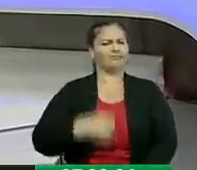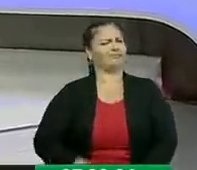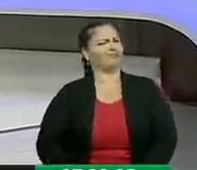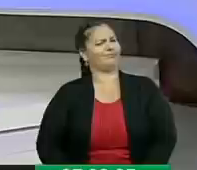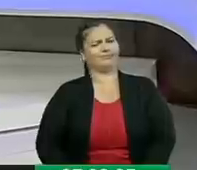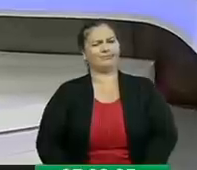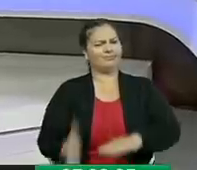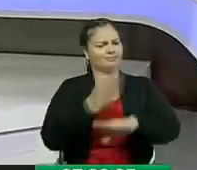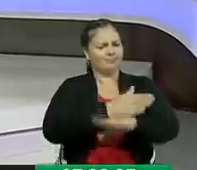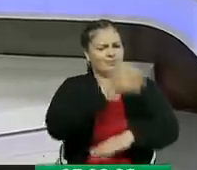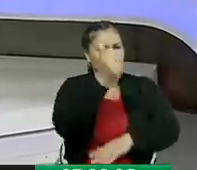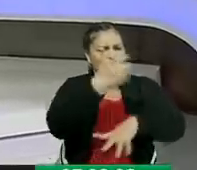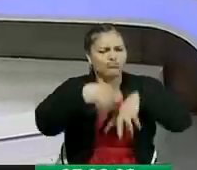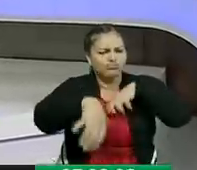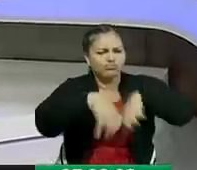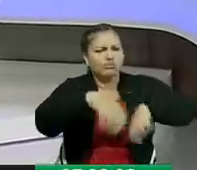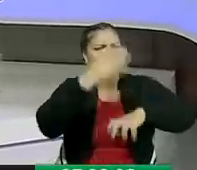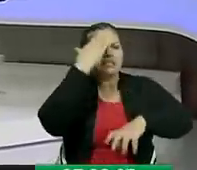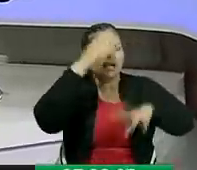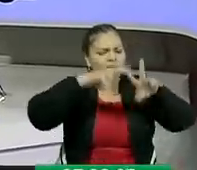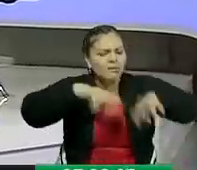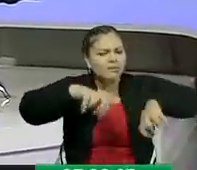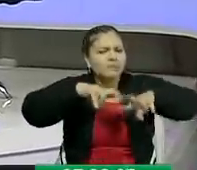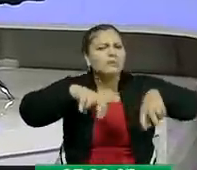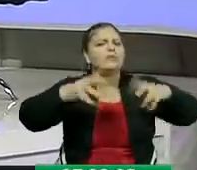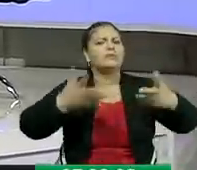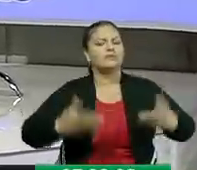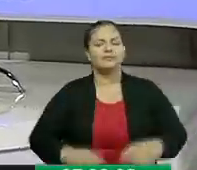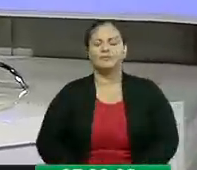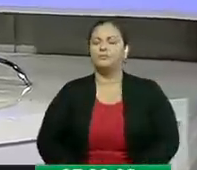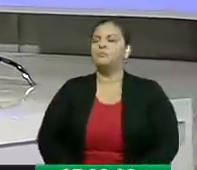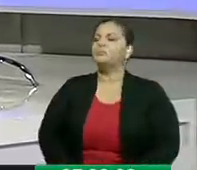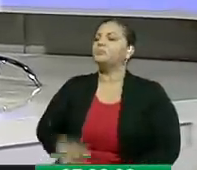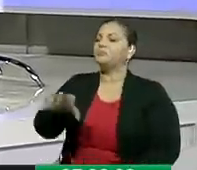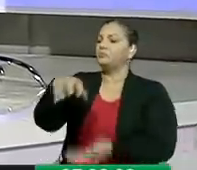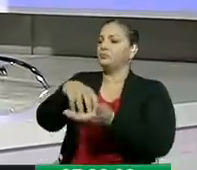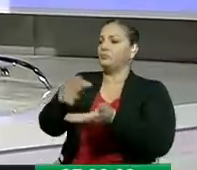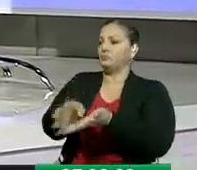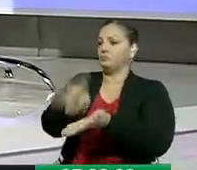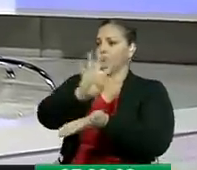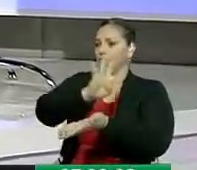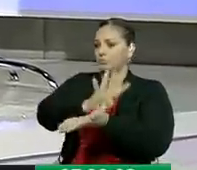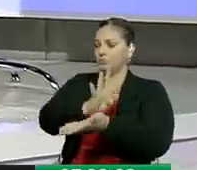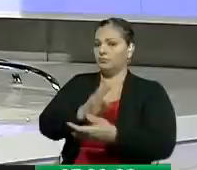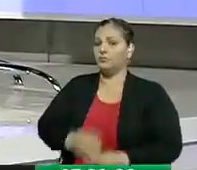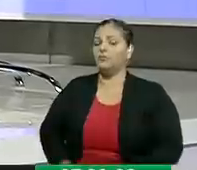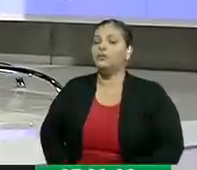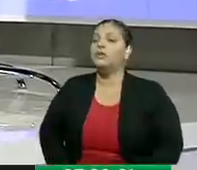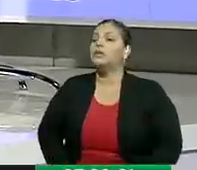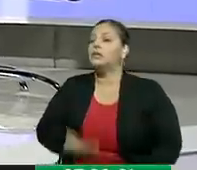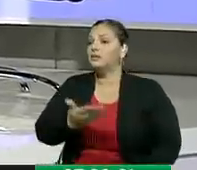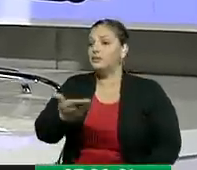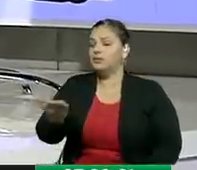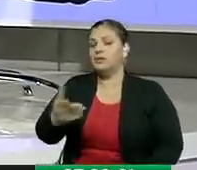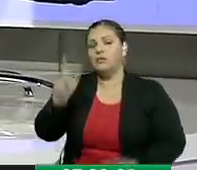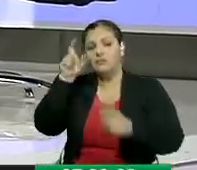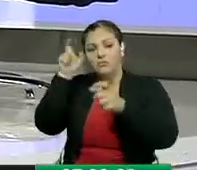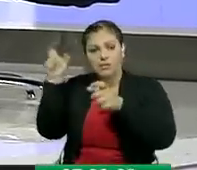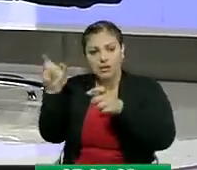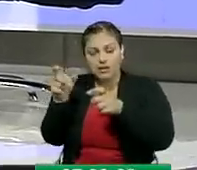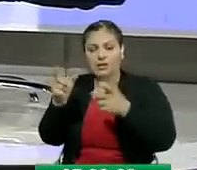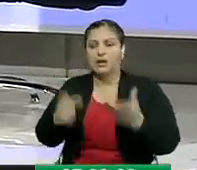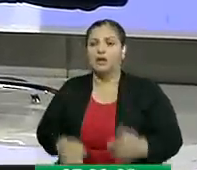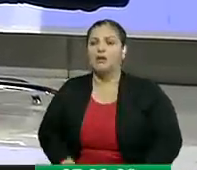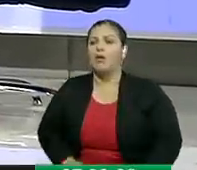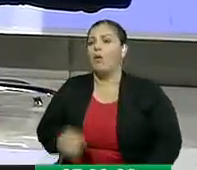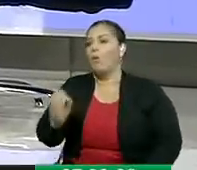esa Comisión Especial de la Asamblea Nacional, ¿cuán vital e importante va a ser el soporte que brinden organismos como la Fiscalía General del Estado